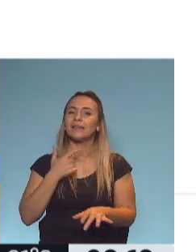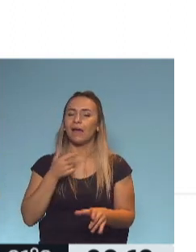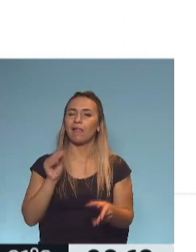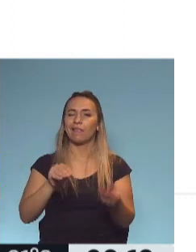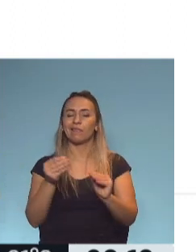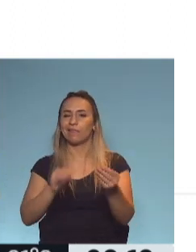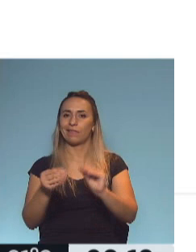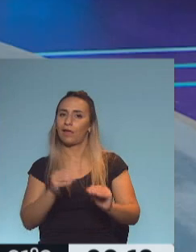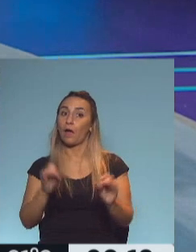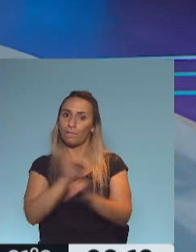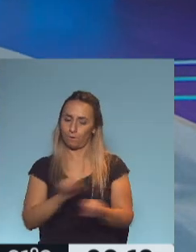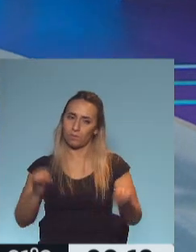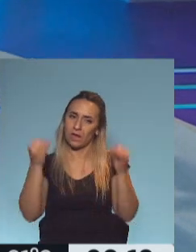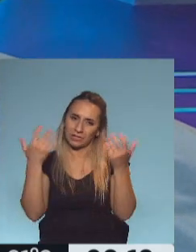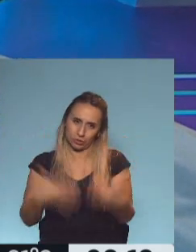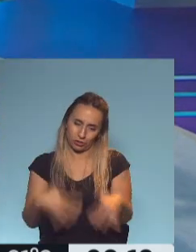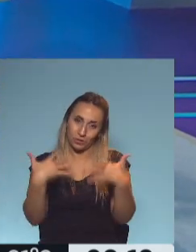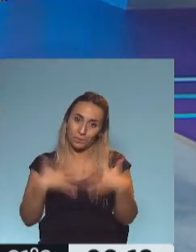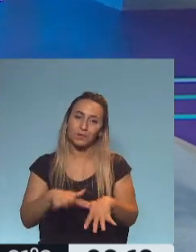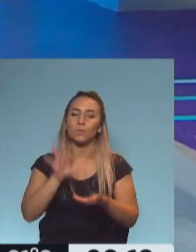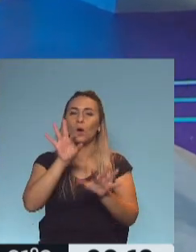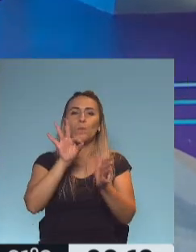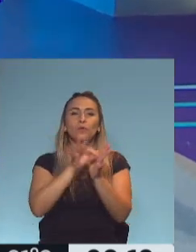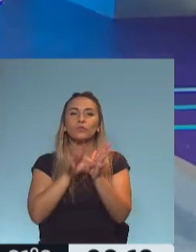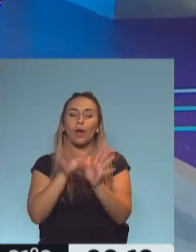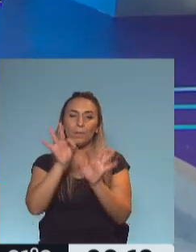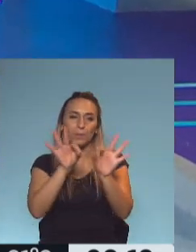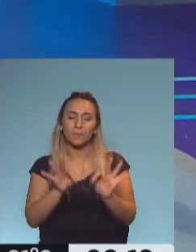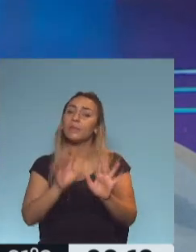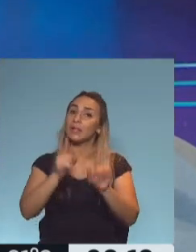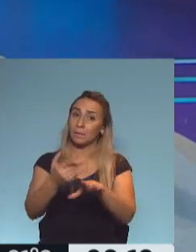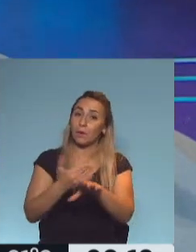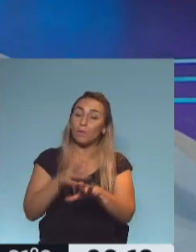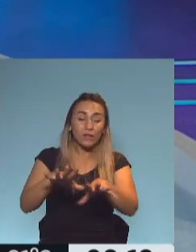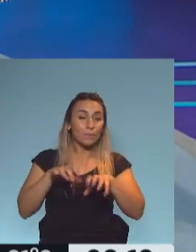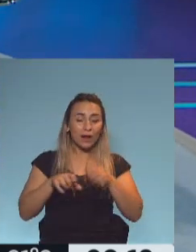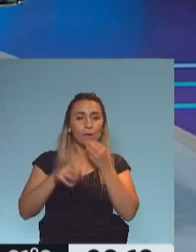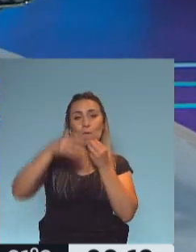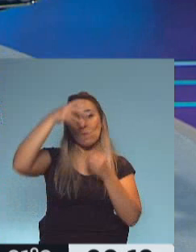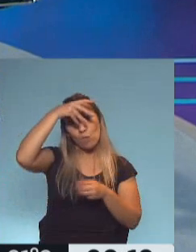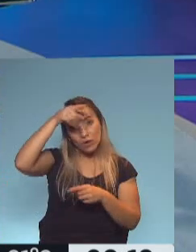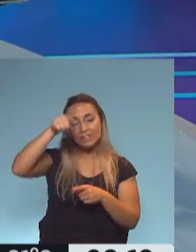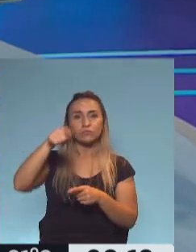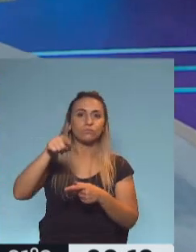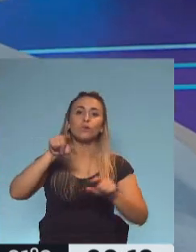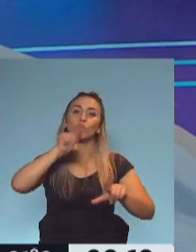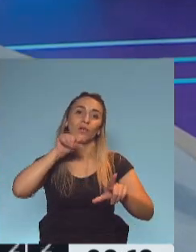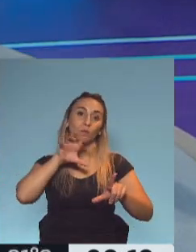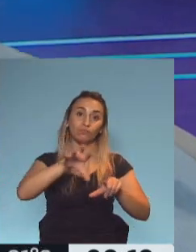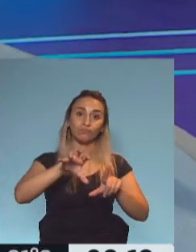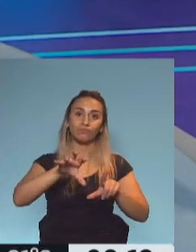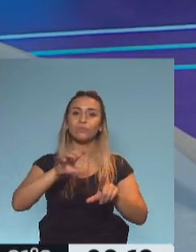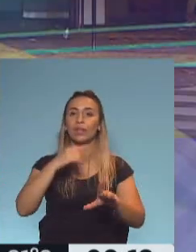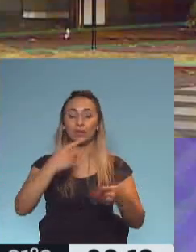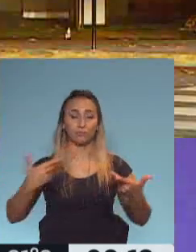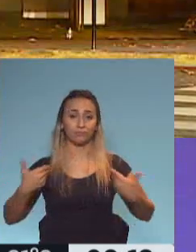caracteres. Hay que reconocerlo. Tips. También había arrancado muy temprano con otro tuit Patricia Bullrich que se adjudicaba por